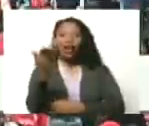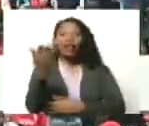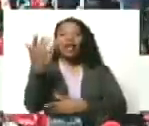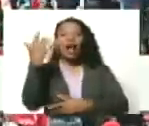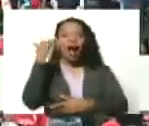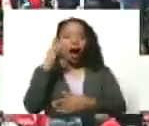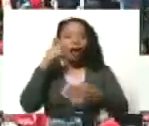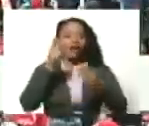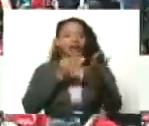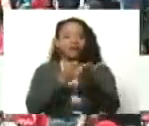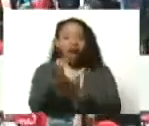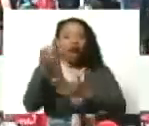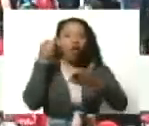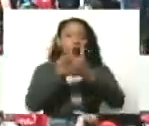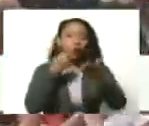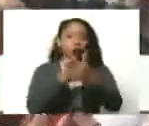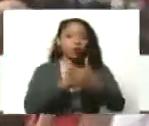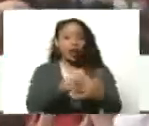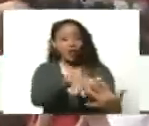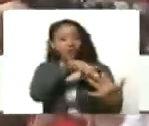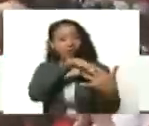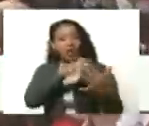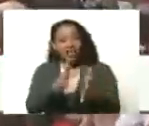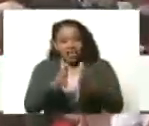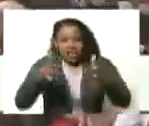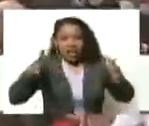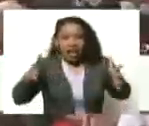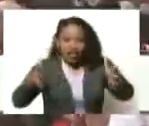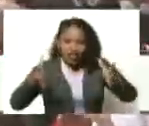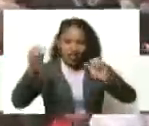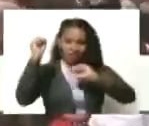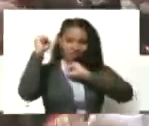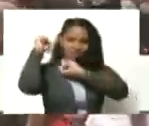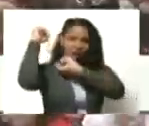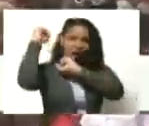de lucha, de batallas y de grandes victorias.